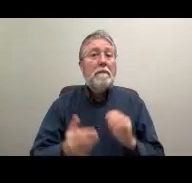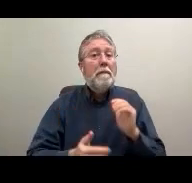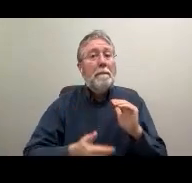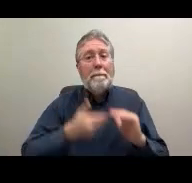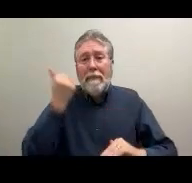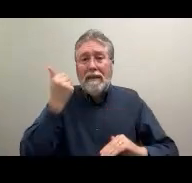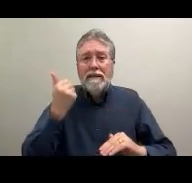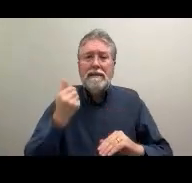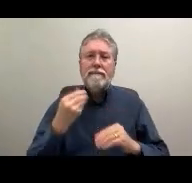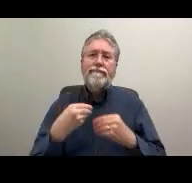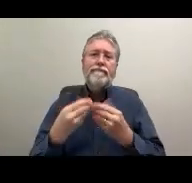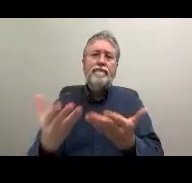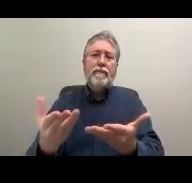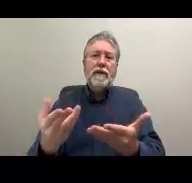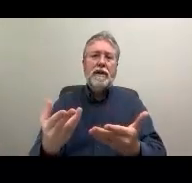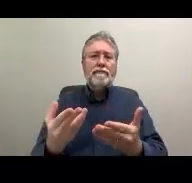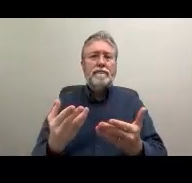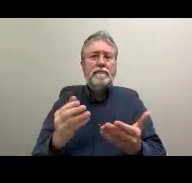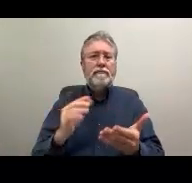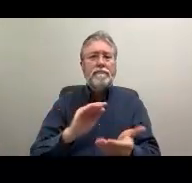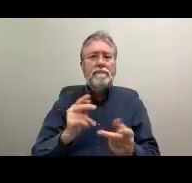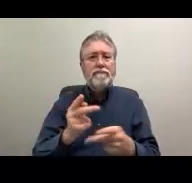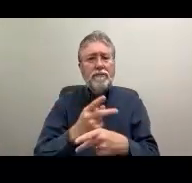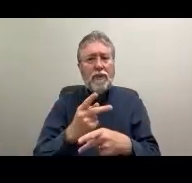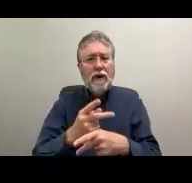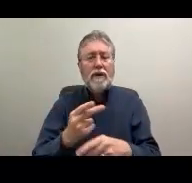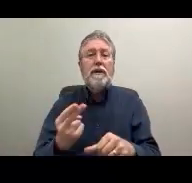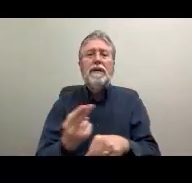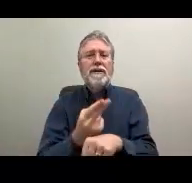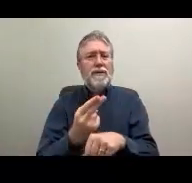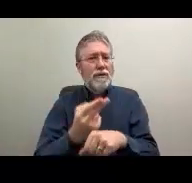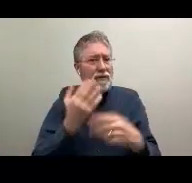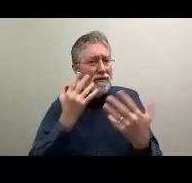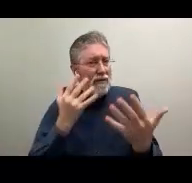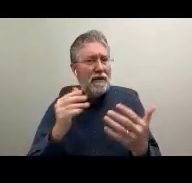comenzar a usarlo. Claro, pruébalo a ver qué pasa.